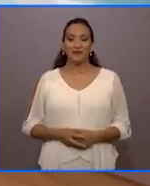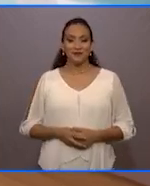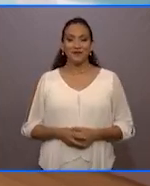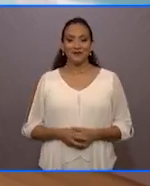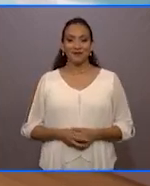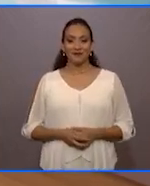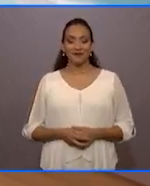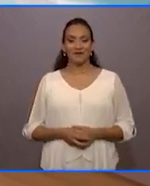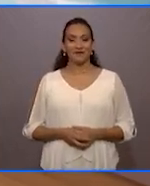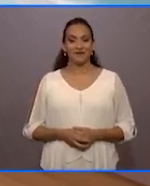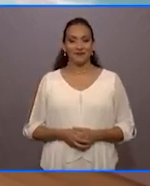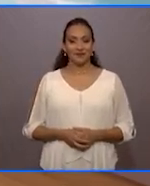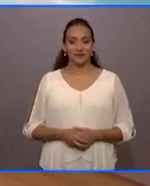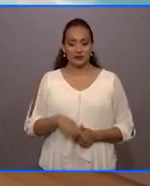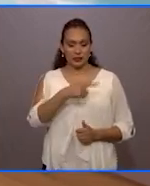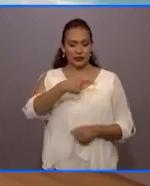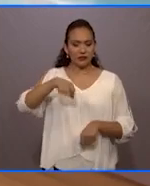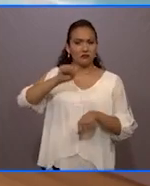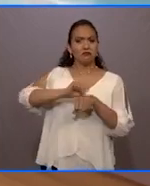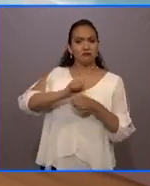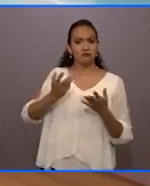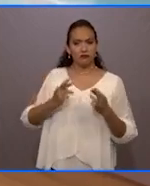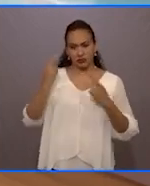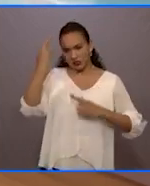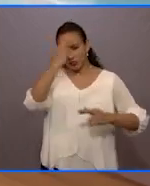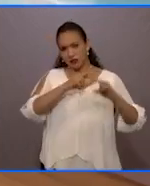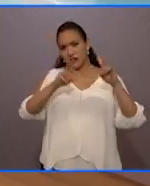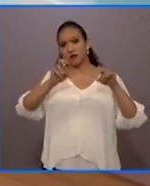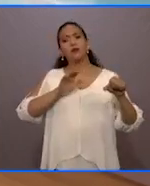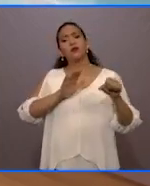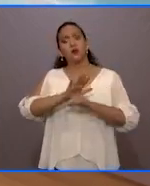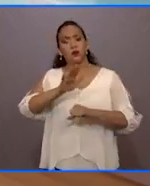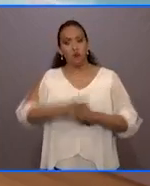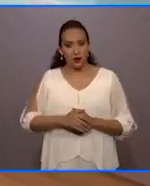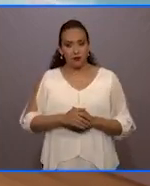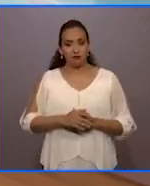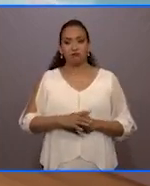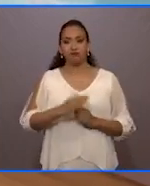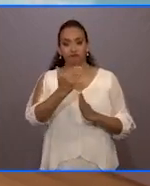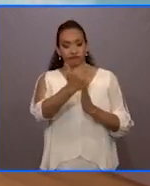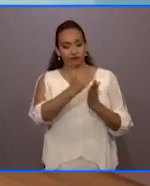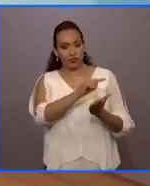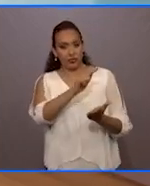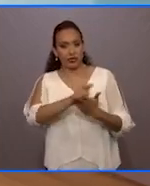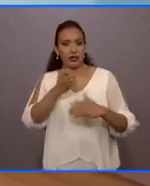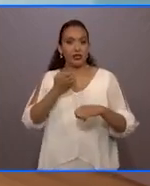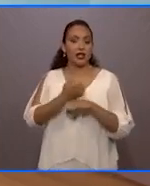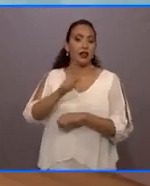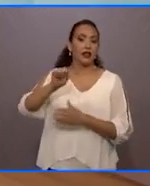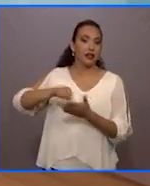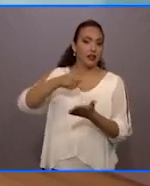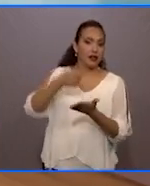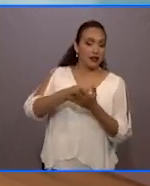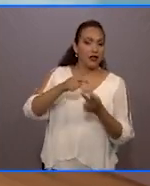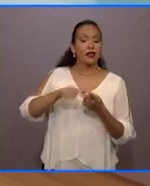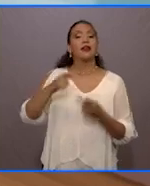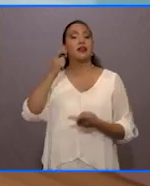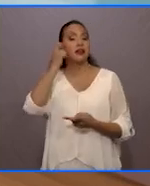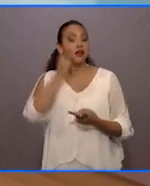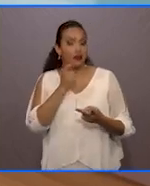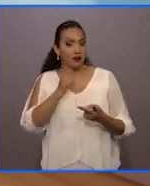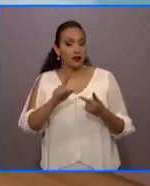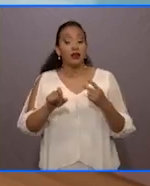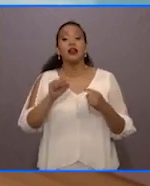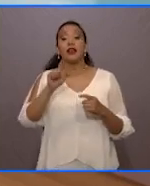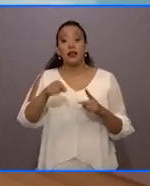noticias. Esta semana el Pleno analizó asuntos relacionados con los marcos normativos de los estados de Tamaulipas y Guerrero, además